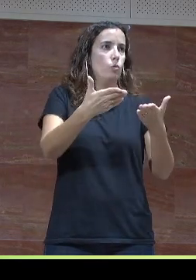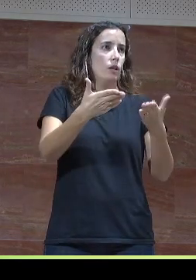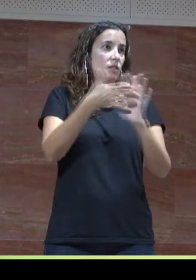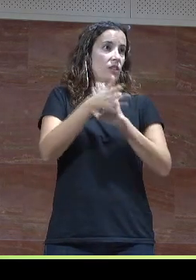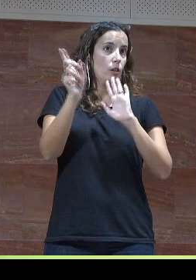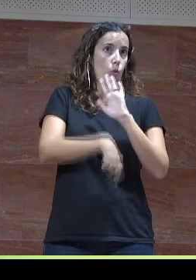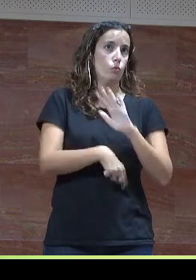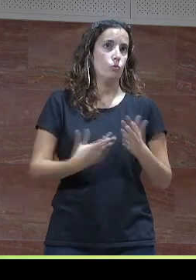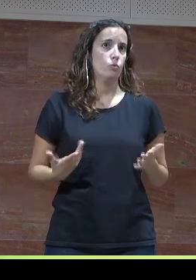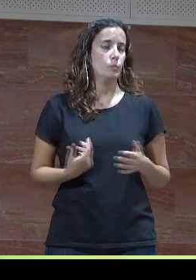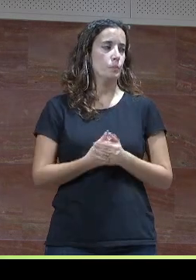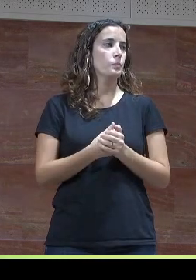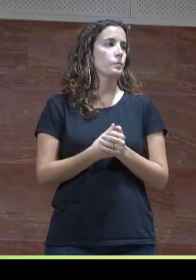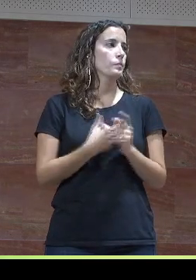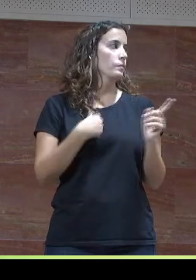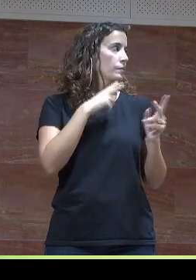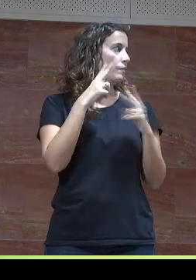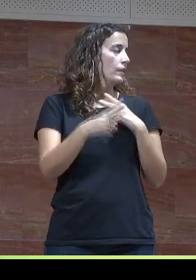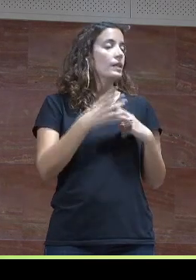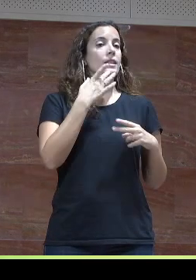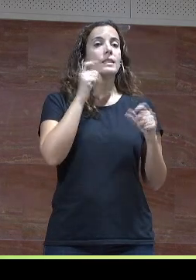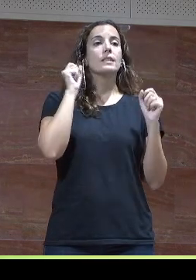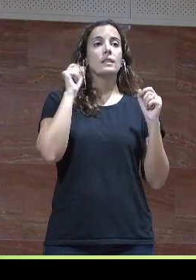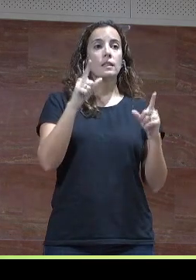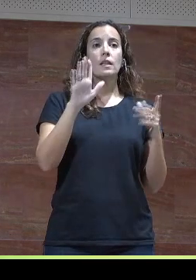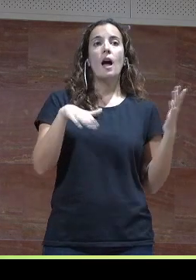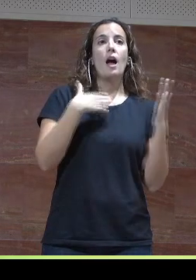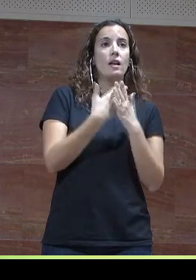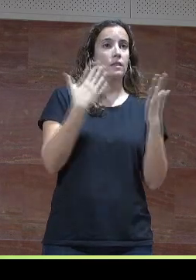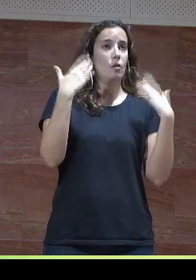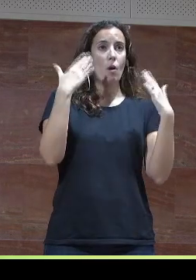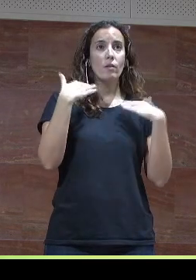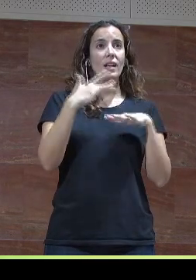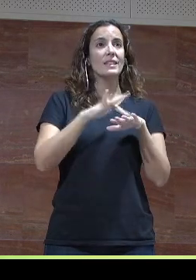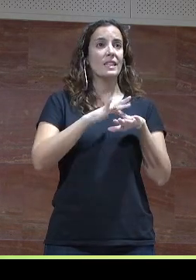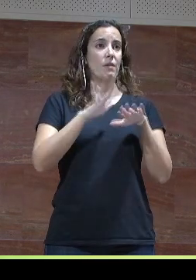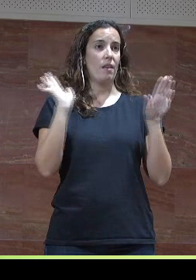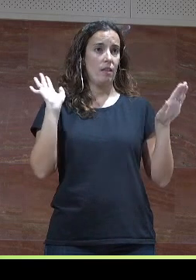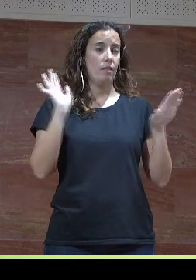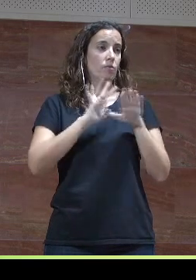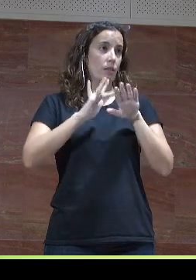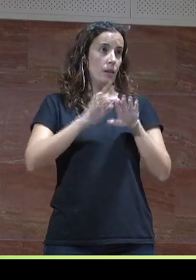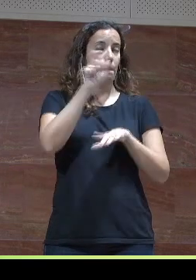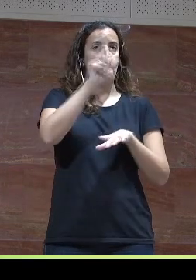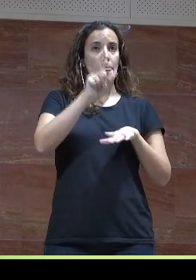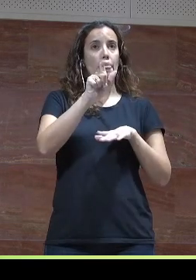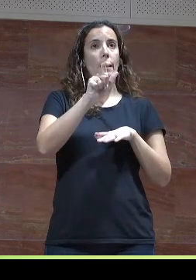todos. Si te das cuenta, mientras no exista una sensibilidad en la persona que